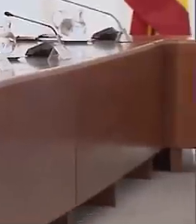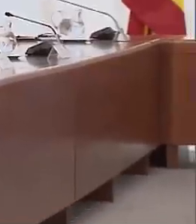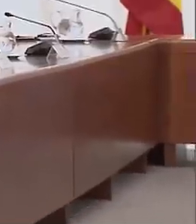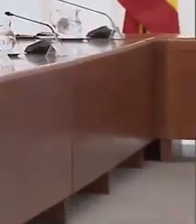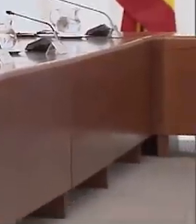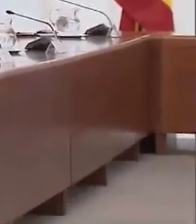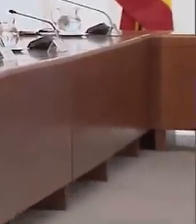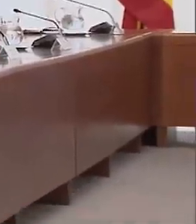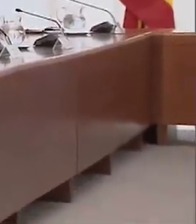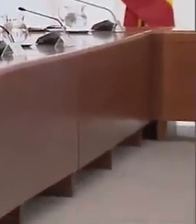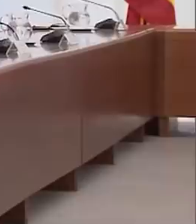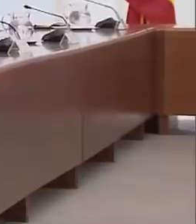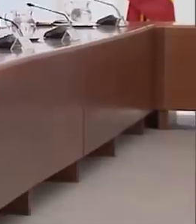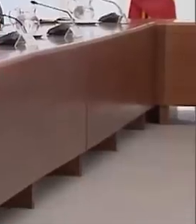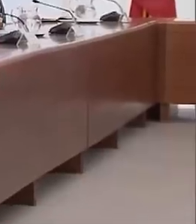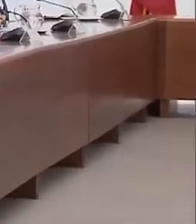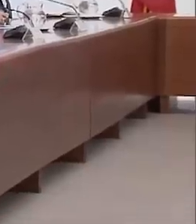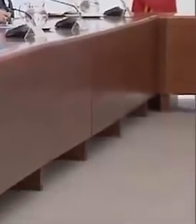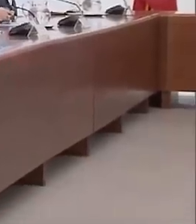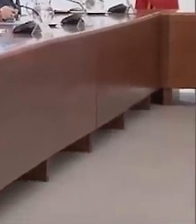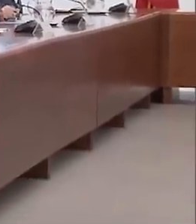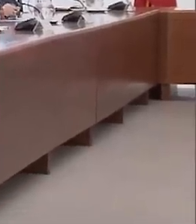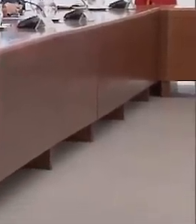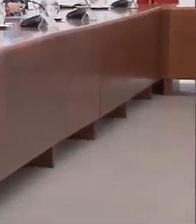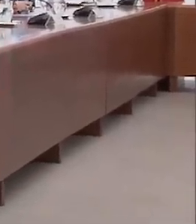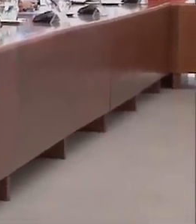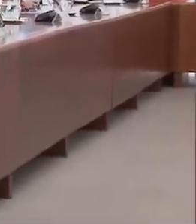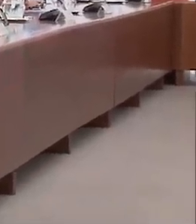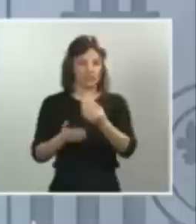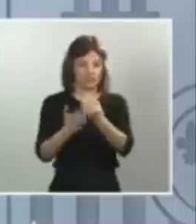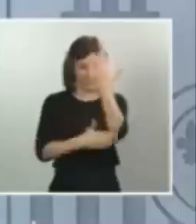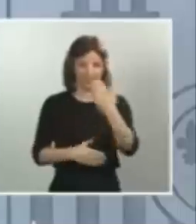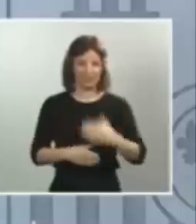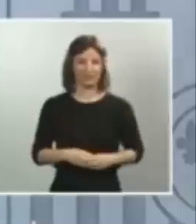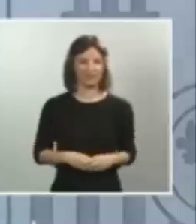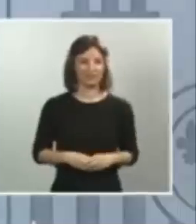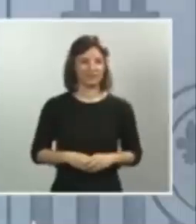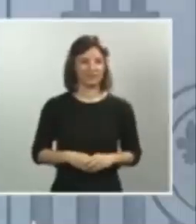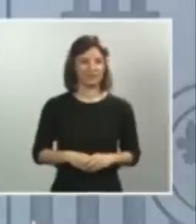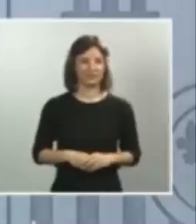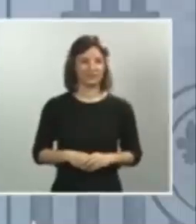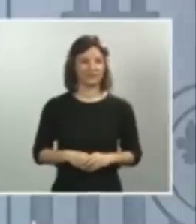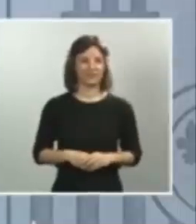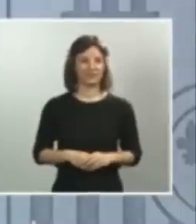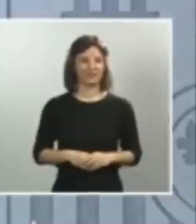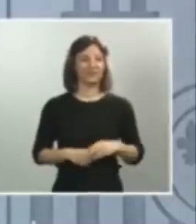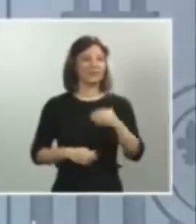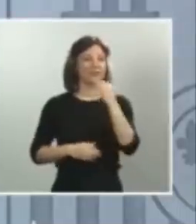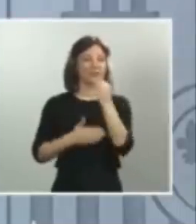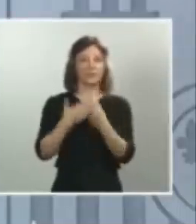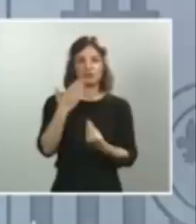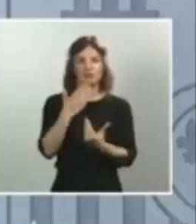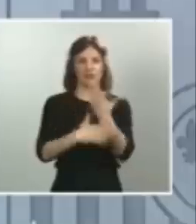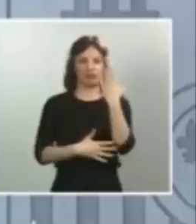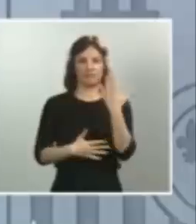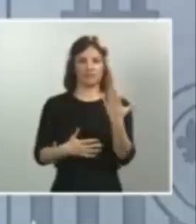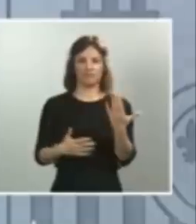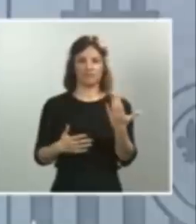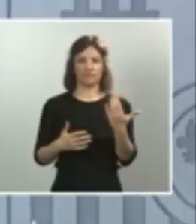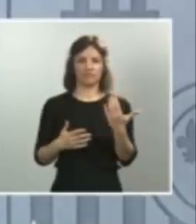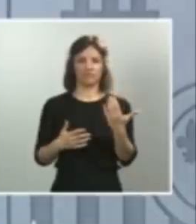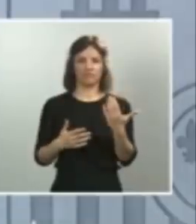hizo un comentario absolutamente inaceptable de un cretino hasta la